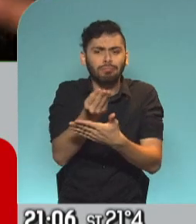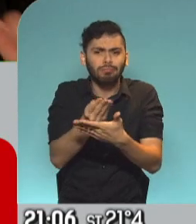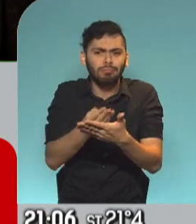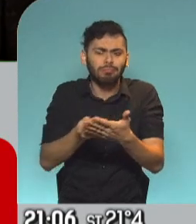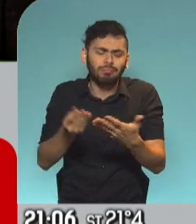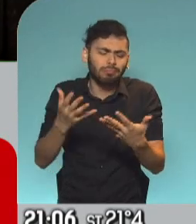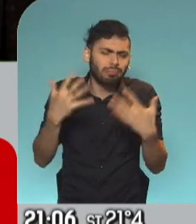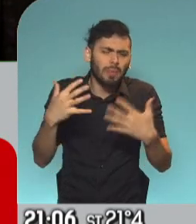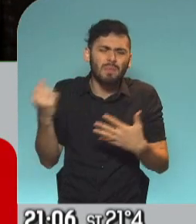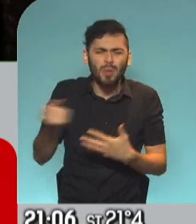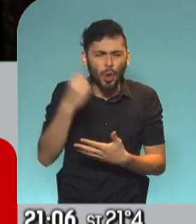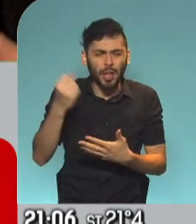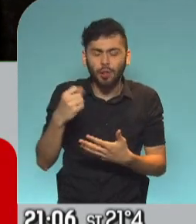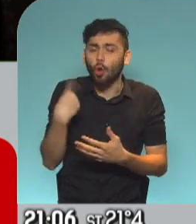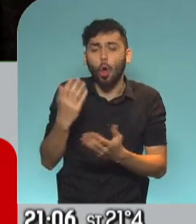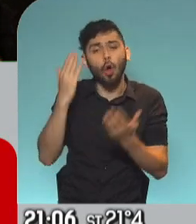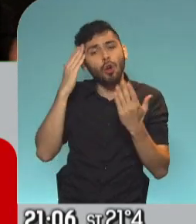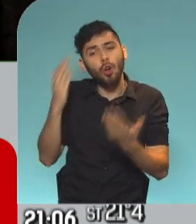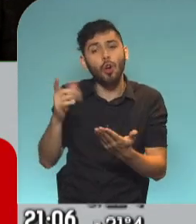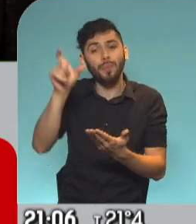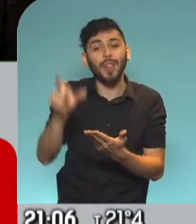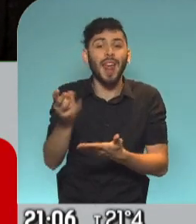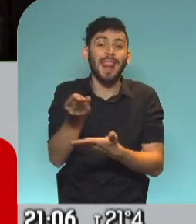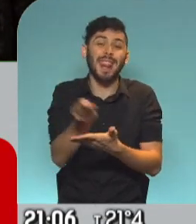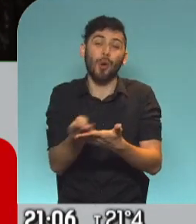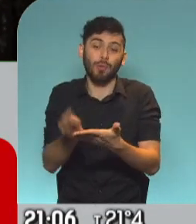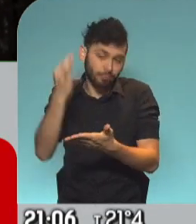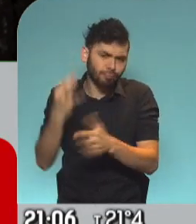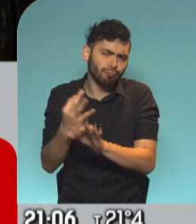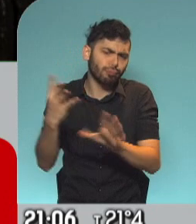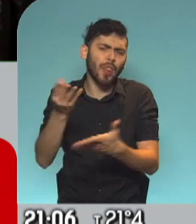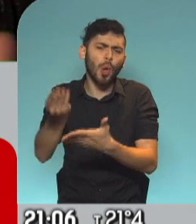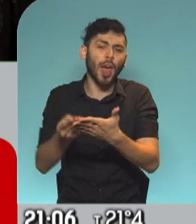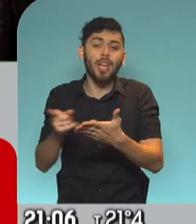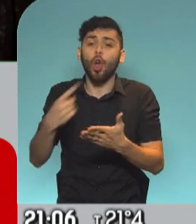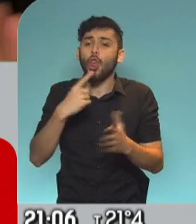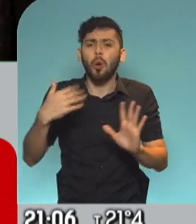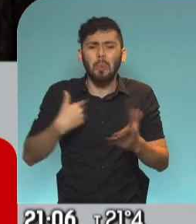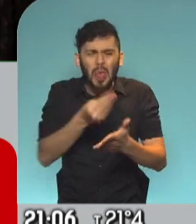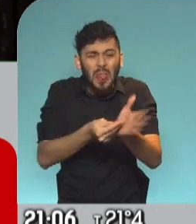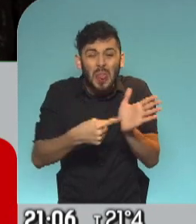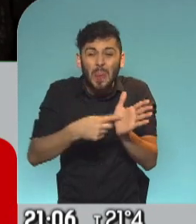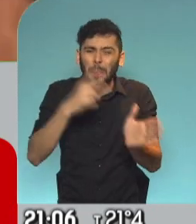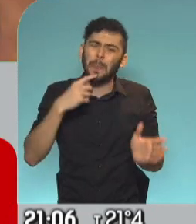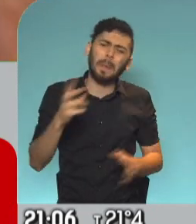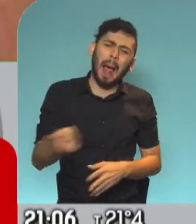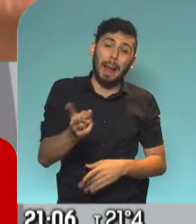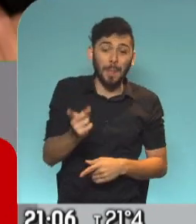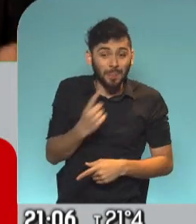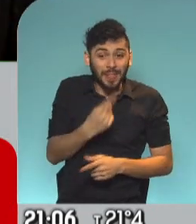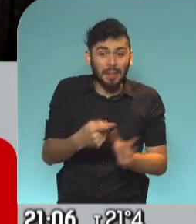inconmensurable. Lo recordamos como dibujante, en principio, porque así lo era, más allá de que él decía, son horrorosos algunos de sus dibujos. Es